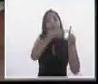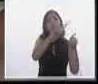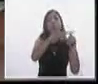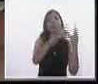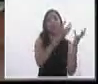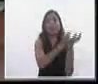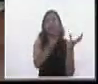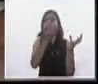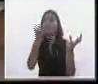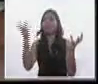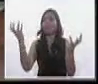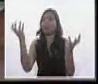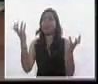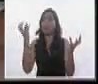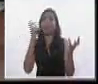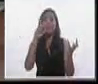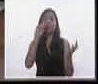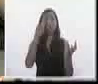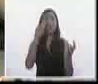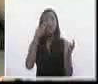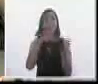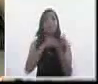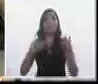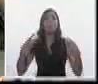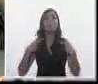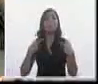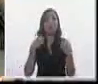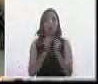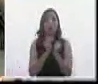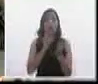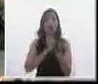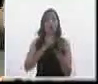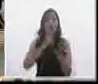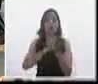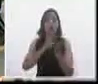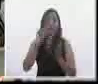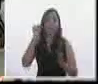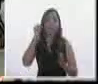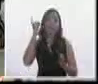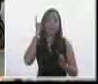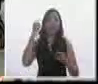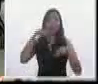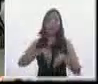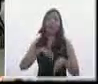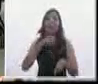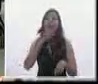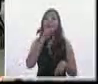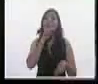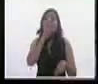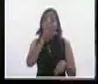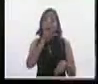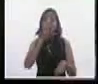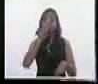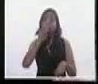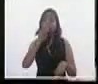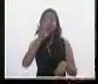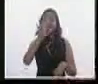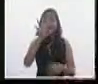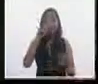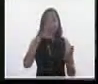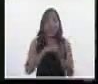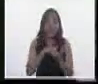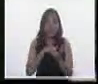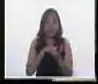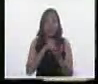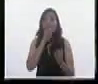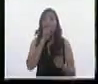ratito diste una cifra no 70,000 personas con discapacidad aditiva Sí sí en Jalisco 70,000 75000 75000 y de esas